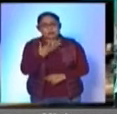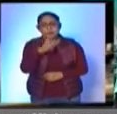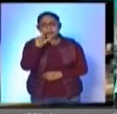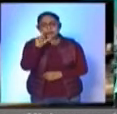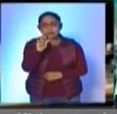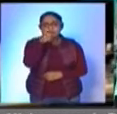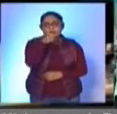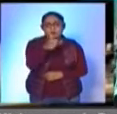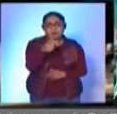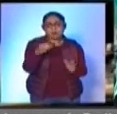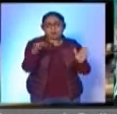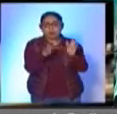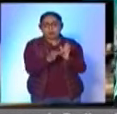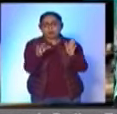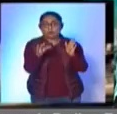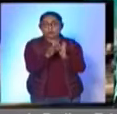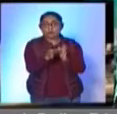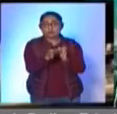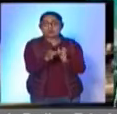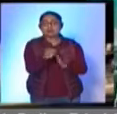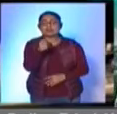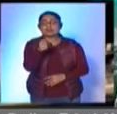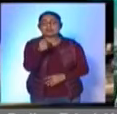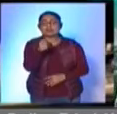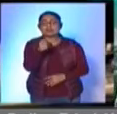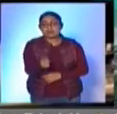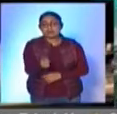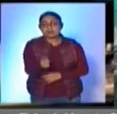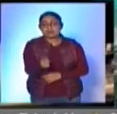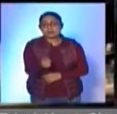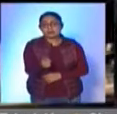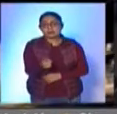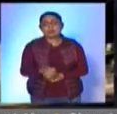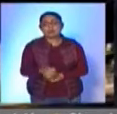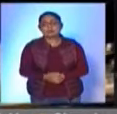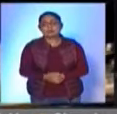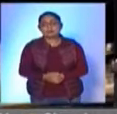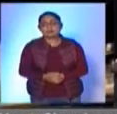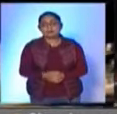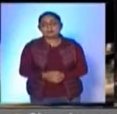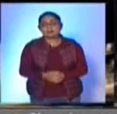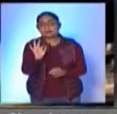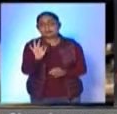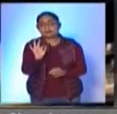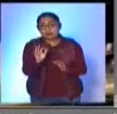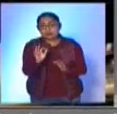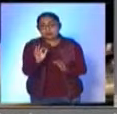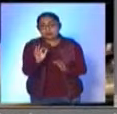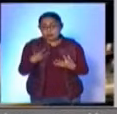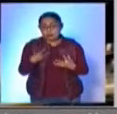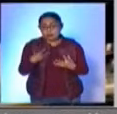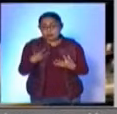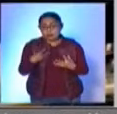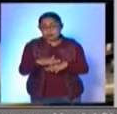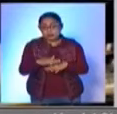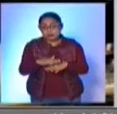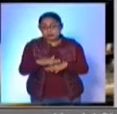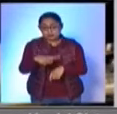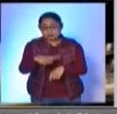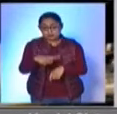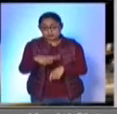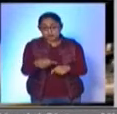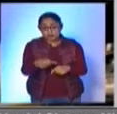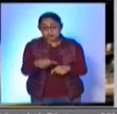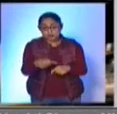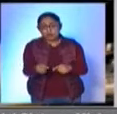26 puntos, lo que significa que de seguir el ritmo de contagios, en una semana más